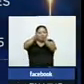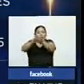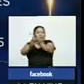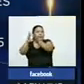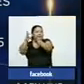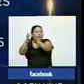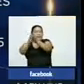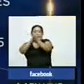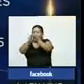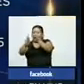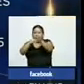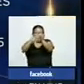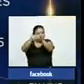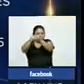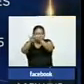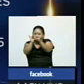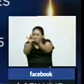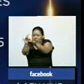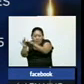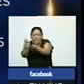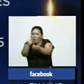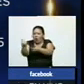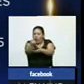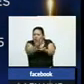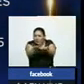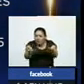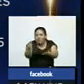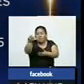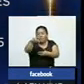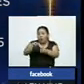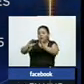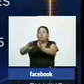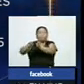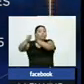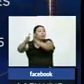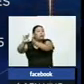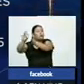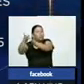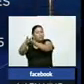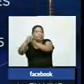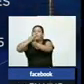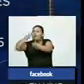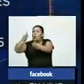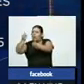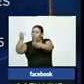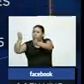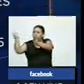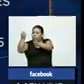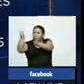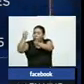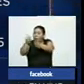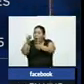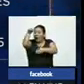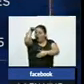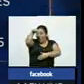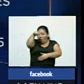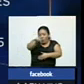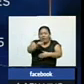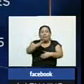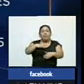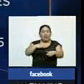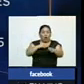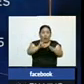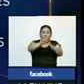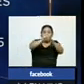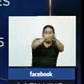desarticular al crimen organizado y la séptima será utilizada solo en situación de emergencia. A la fecha se implementan dos